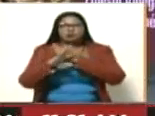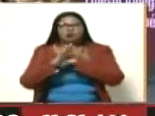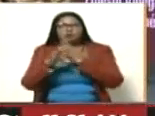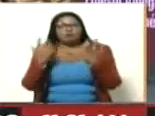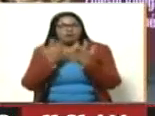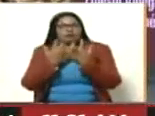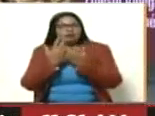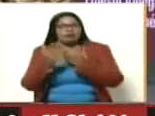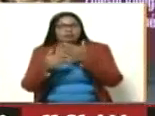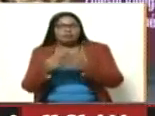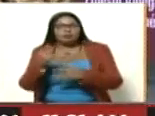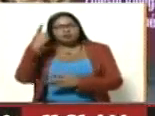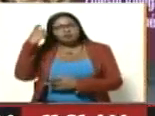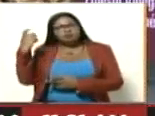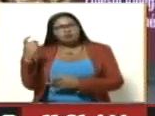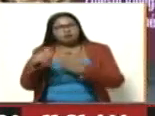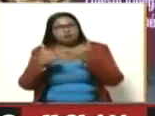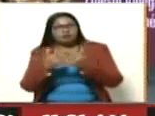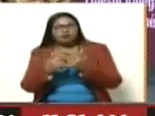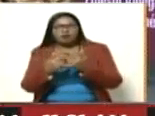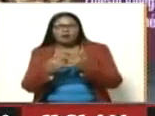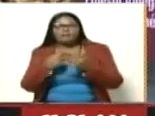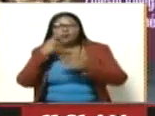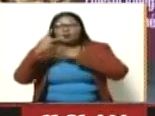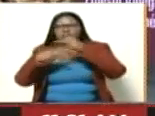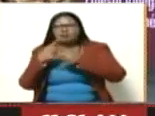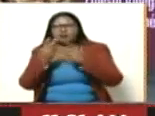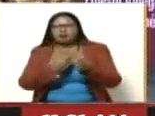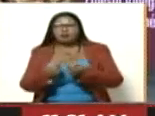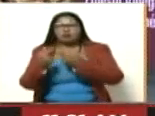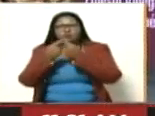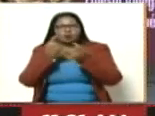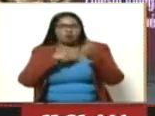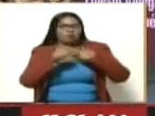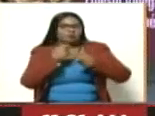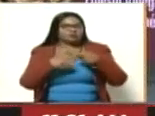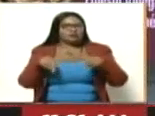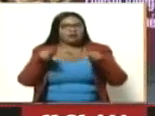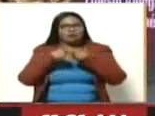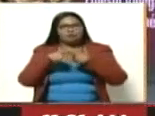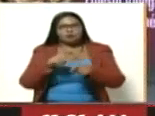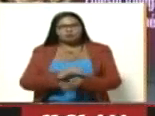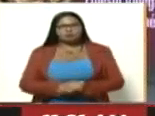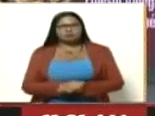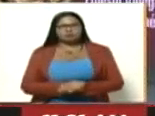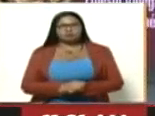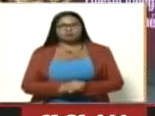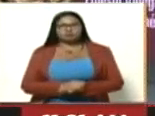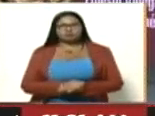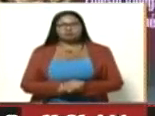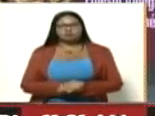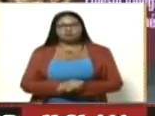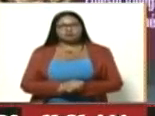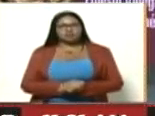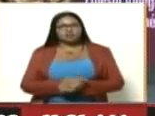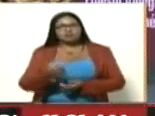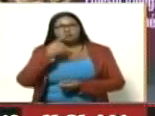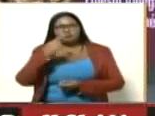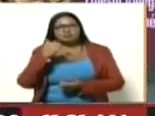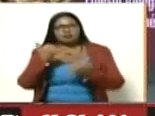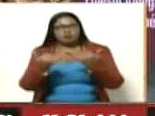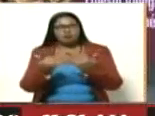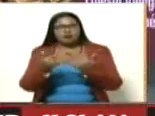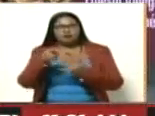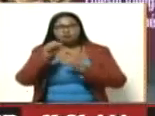guerra psicológica, política, diplomática, económica, comercial, financiera, indicarían que